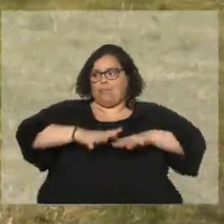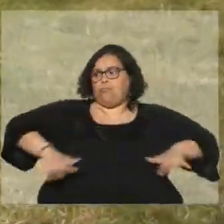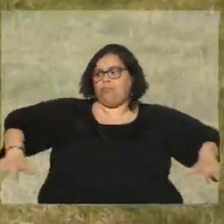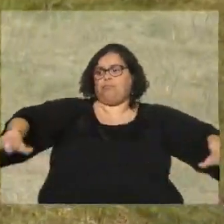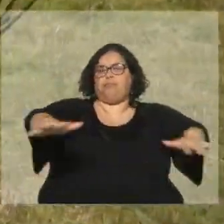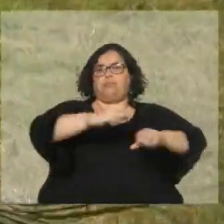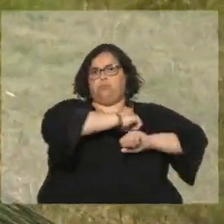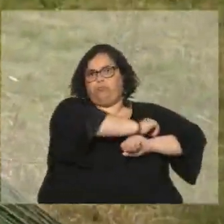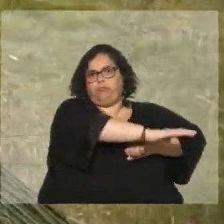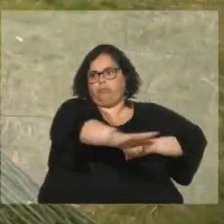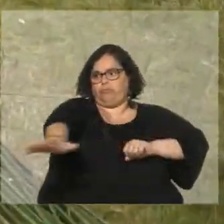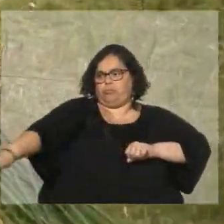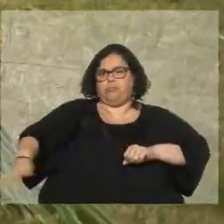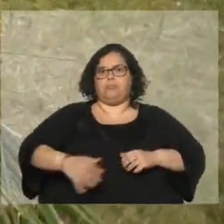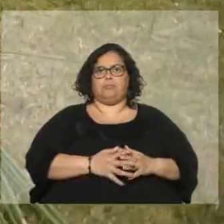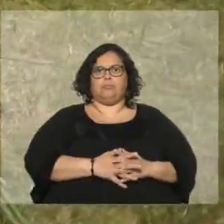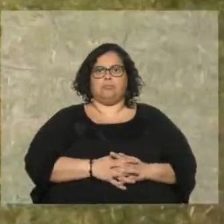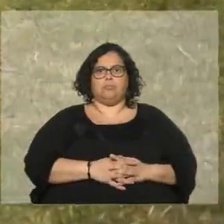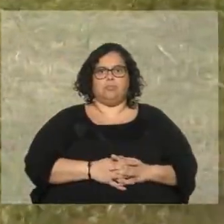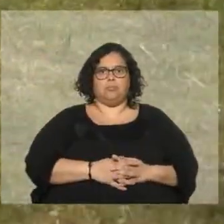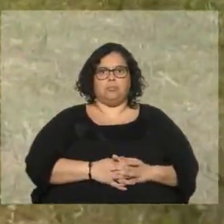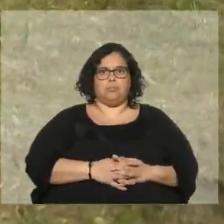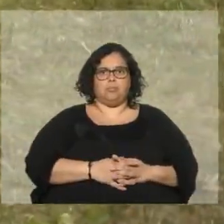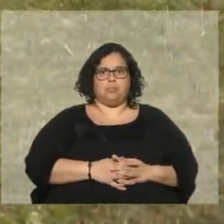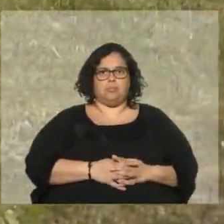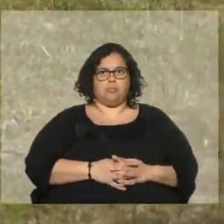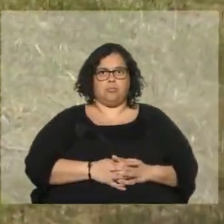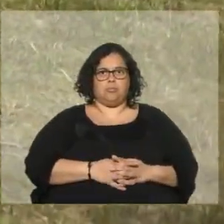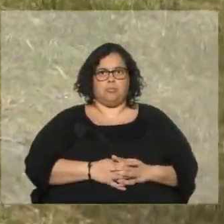Nosotros hacemos esto.